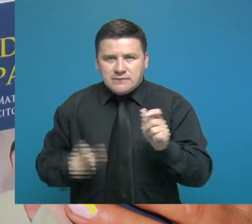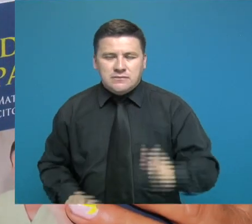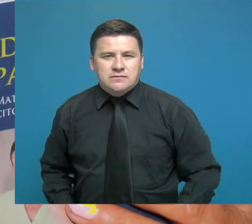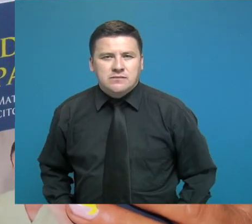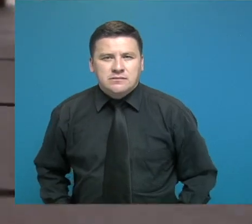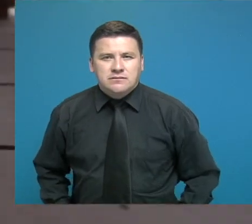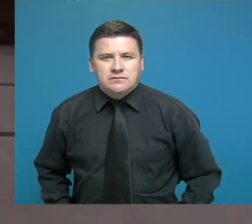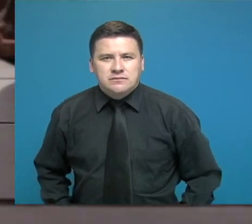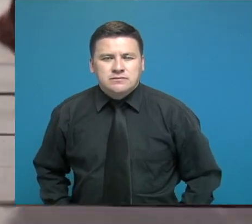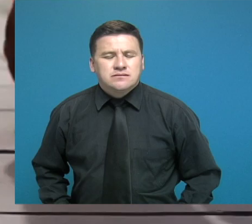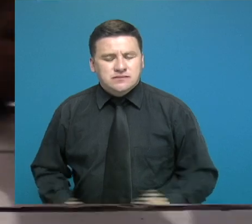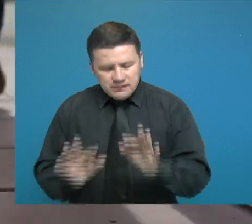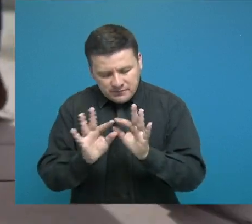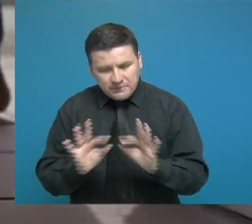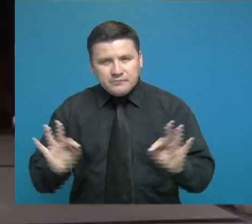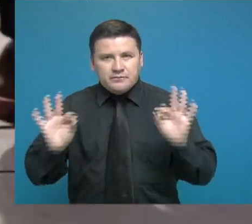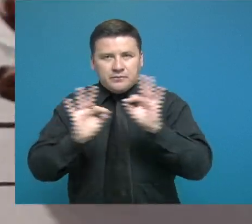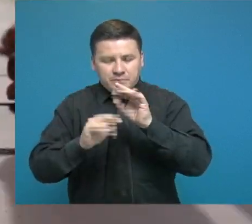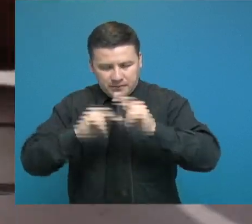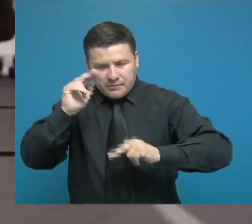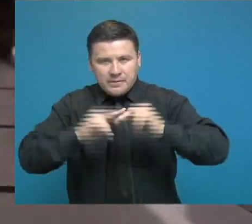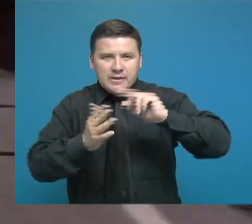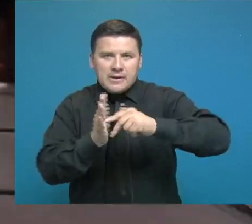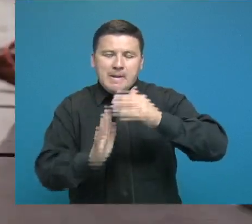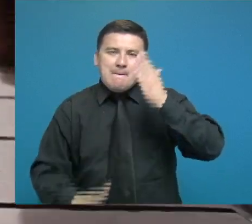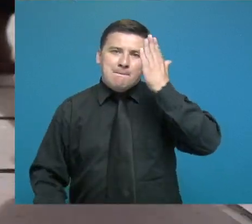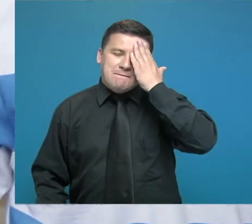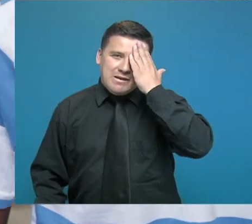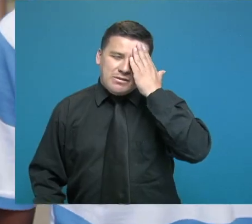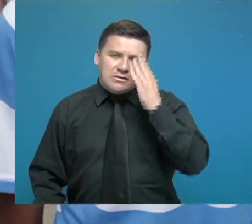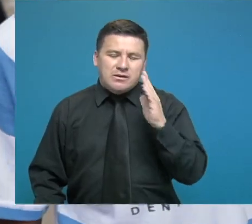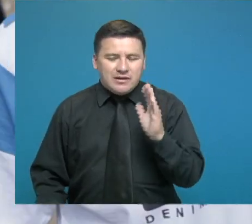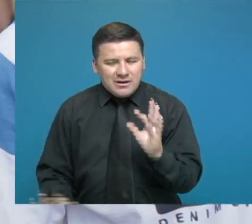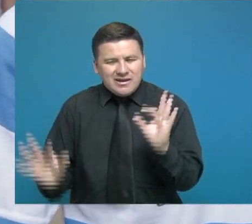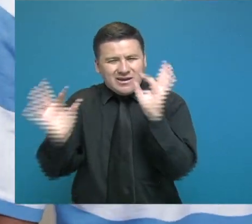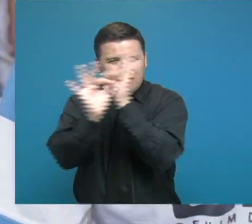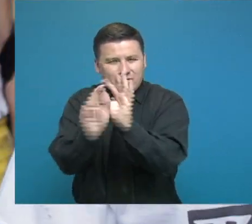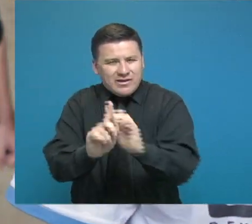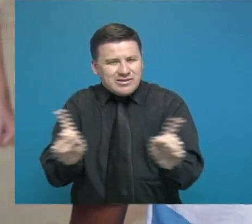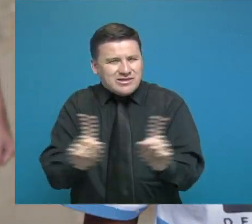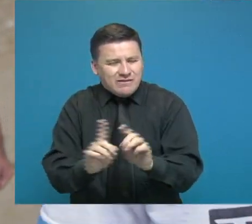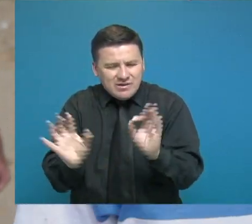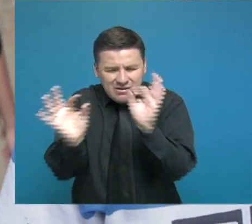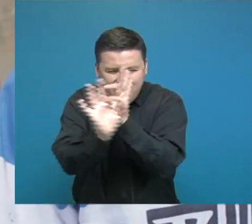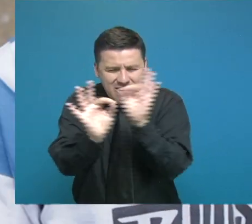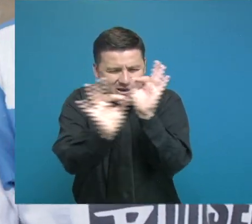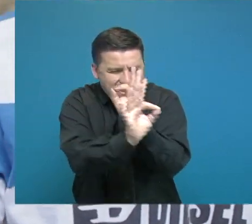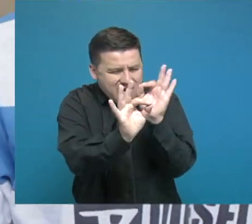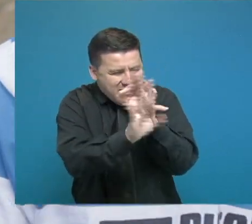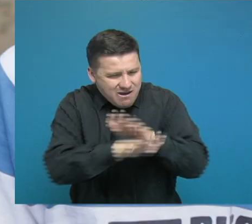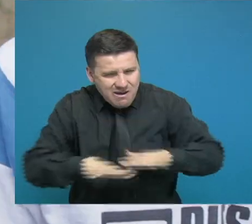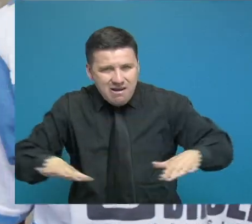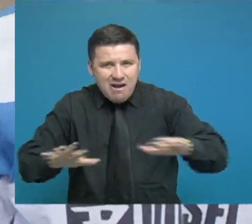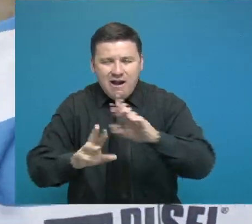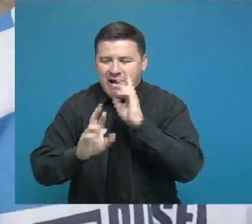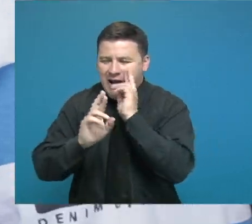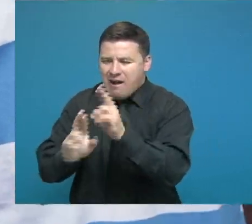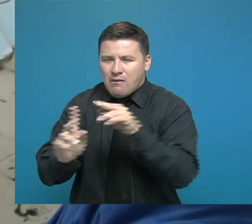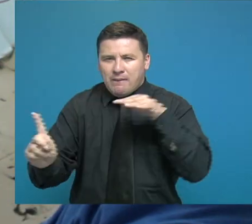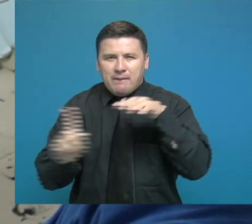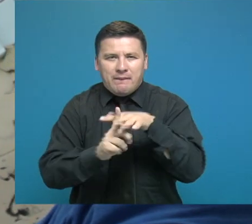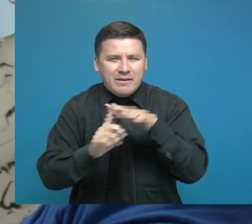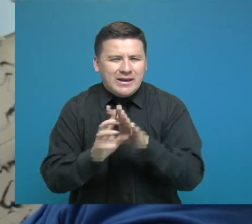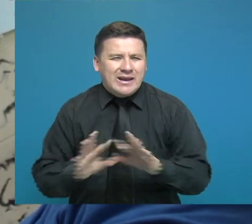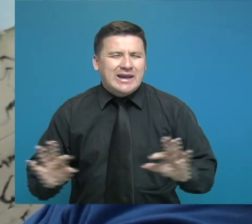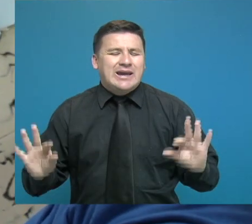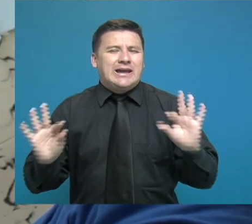armado. Es muy importante reconstruir memoria desde un enfoque diferencial, viendo las particularidades y reconociendo